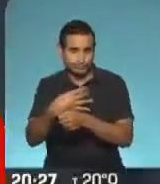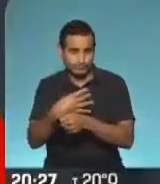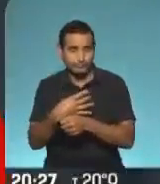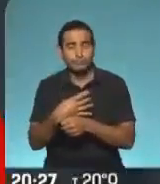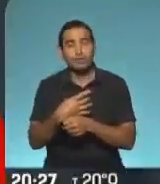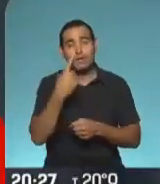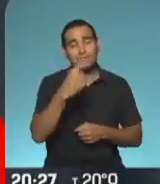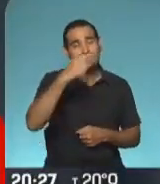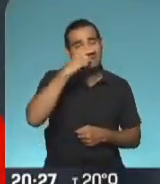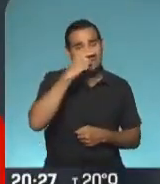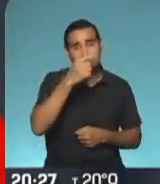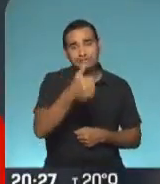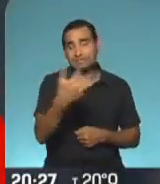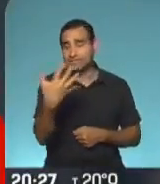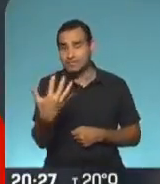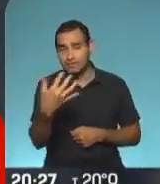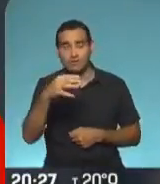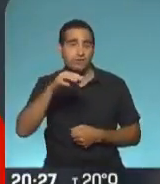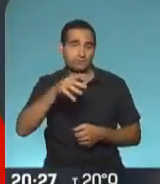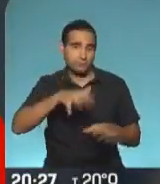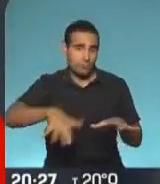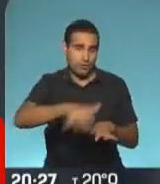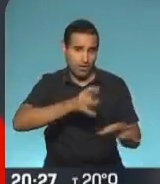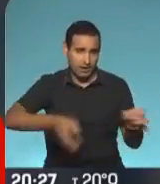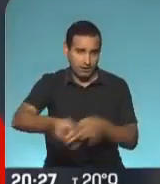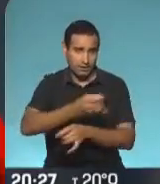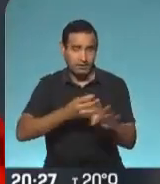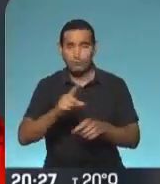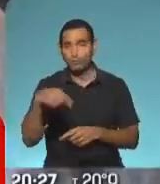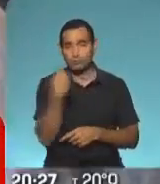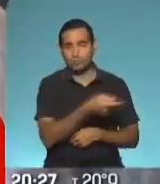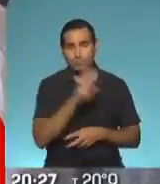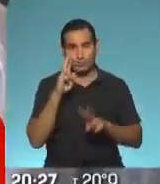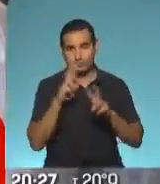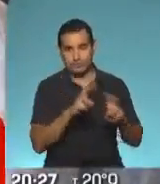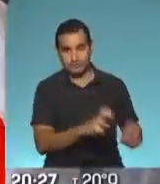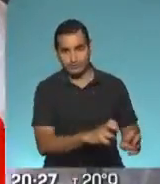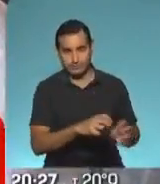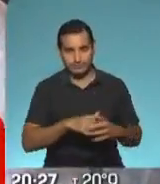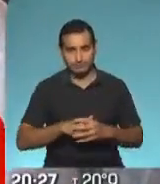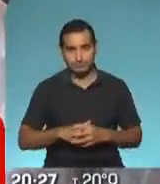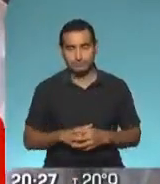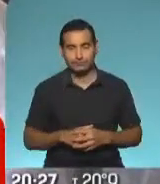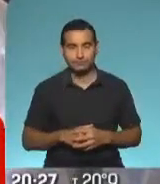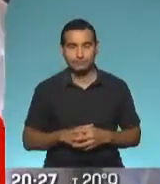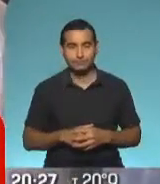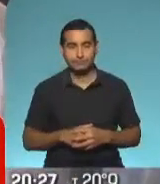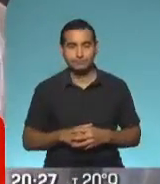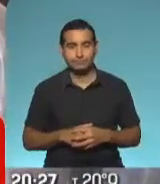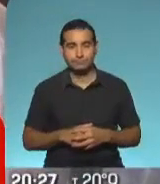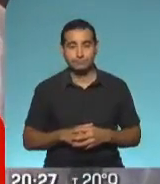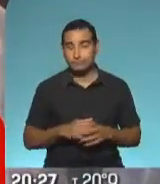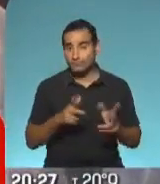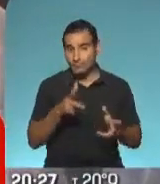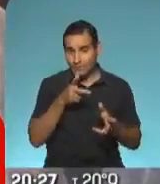confirmados, 1.765 son casos de circulación comunitaria y el resto se encuentra en investigación epidemiológica. Como